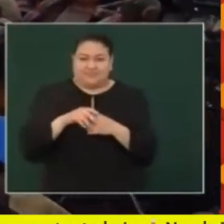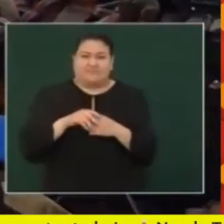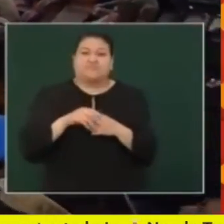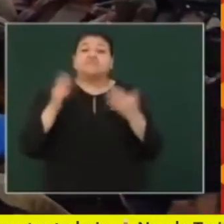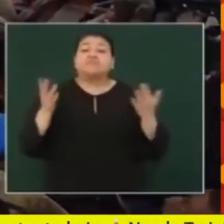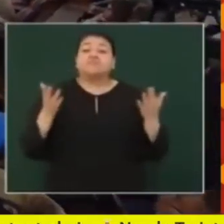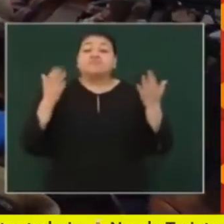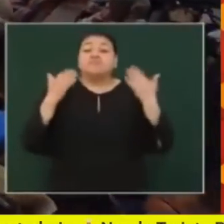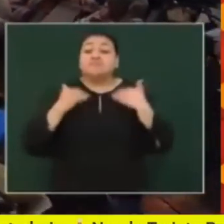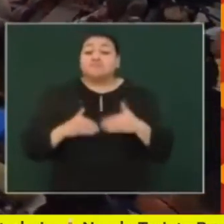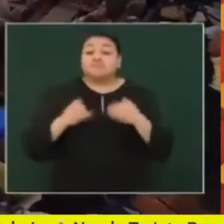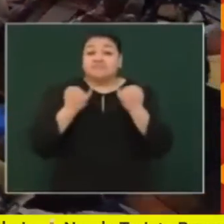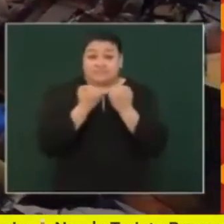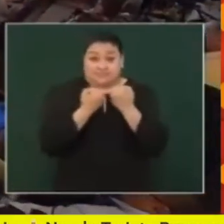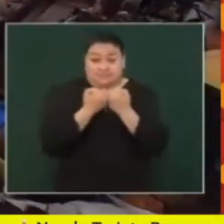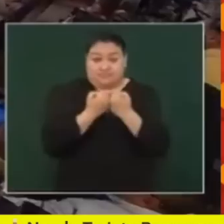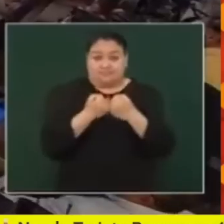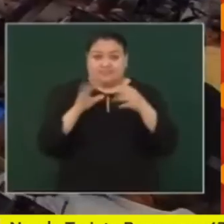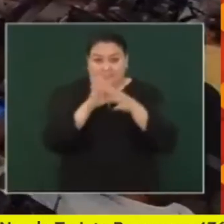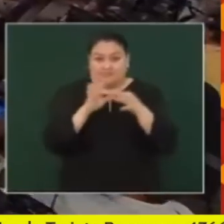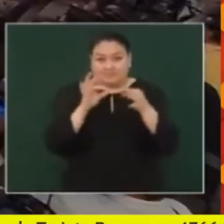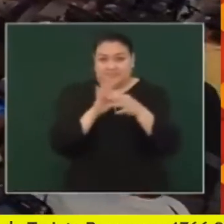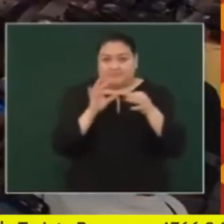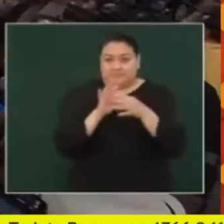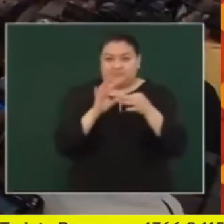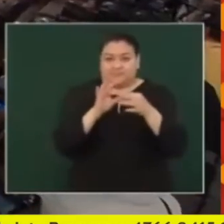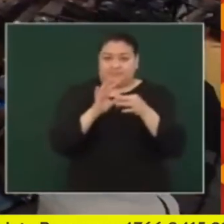y vamos a este